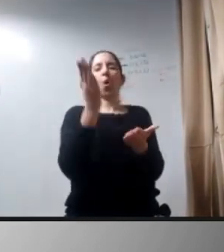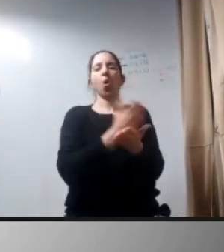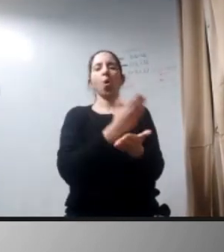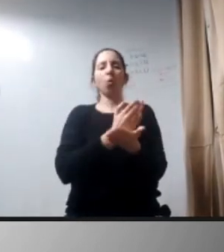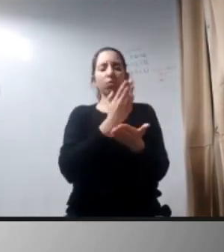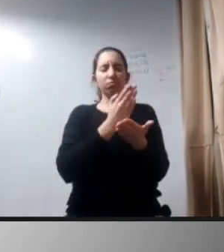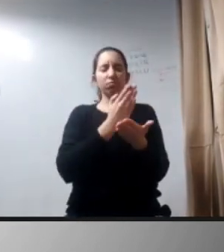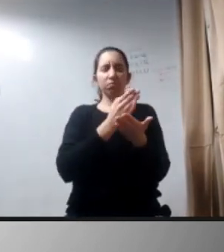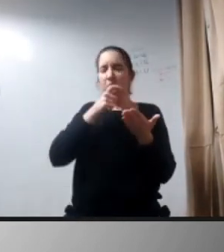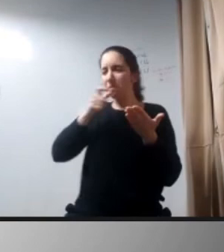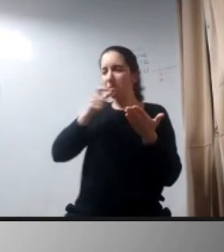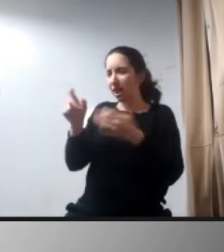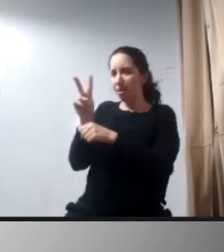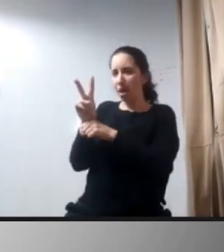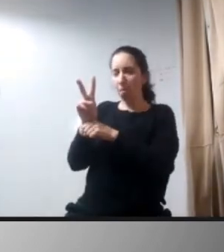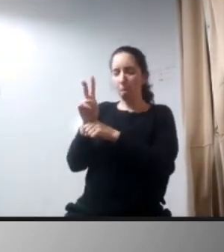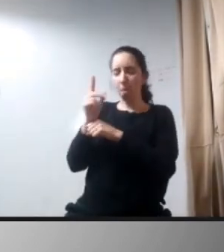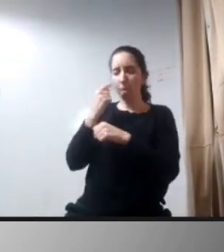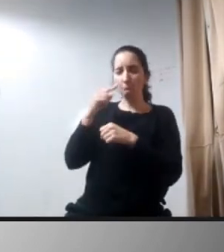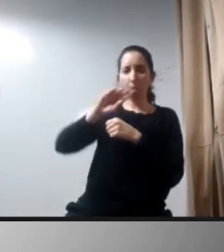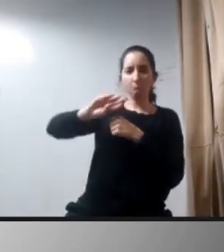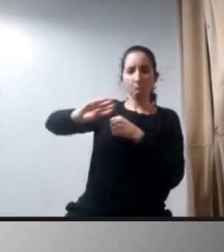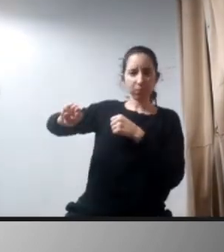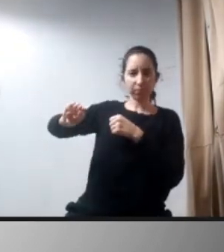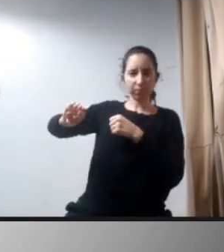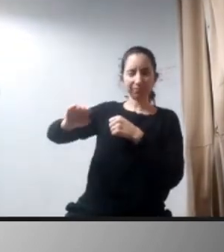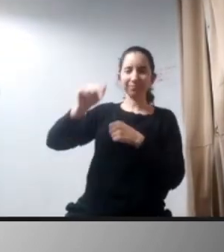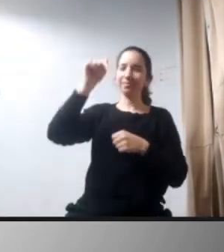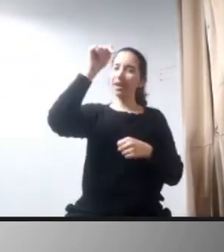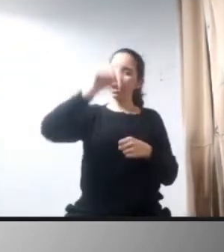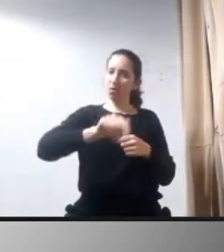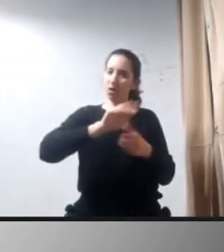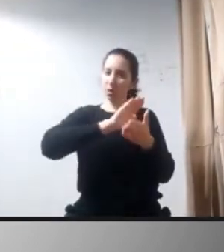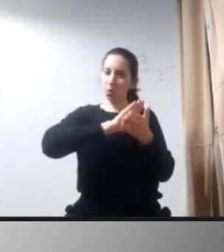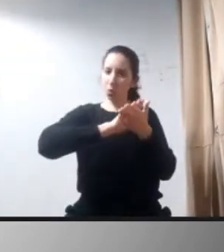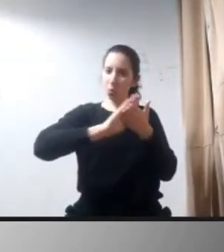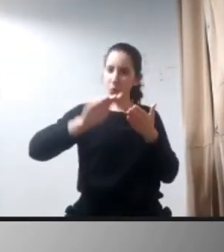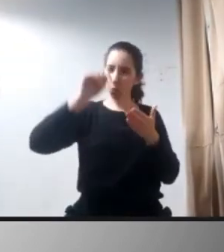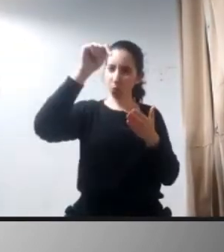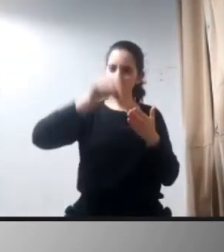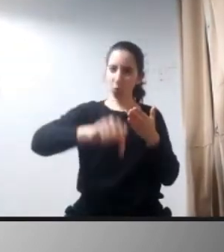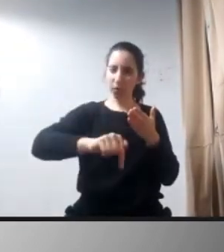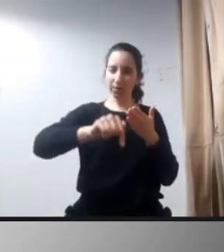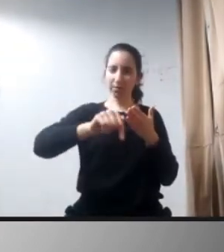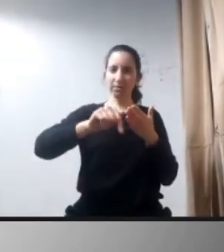producción. Cuando en realidad, ahora, desde la